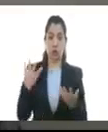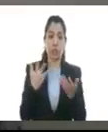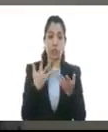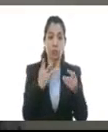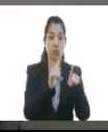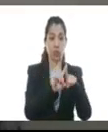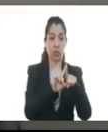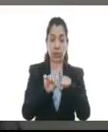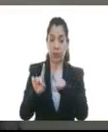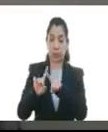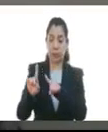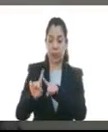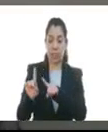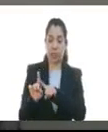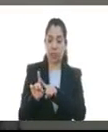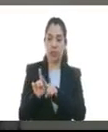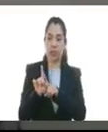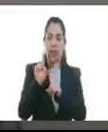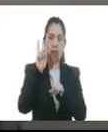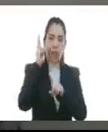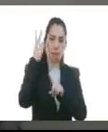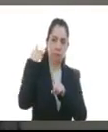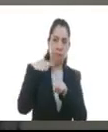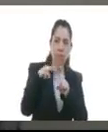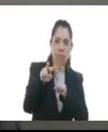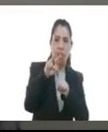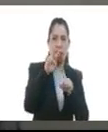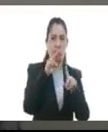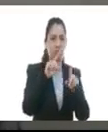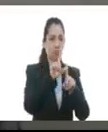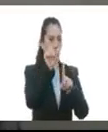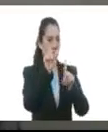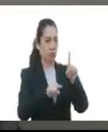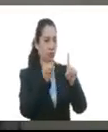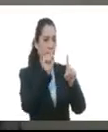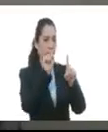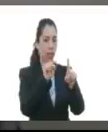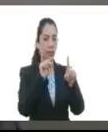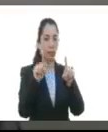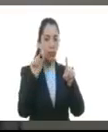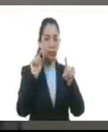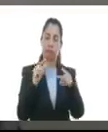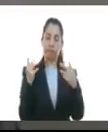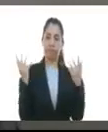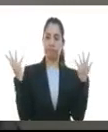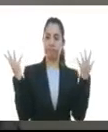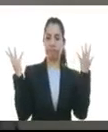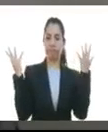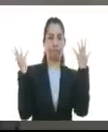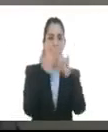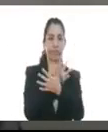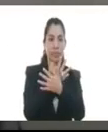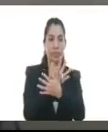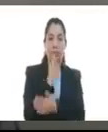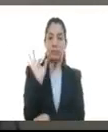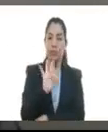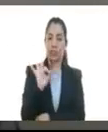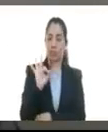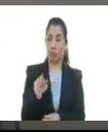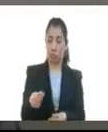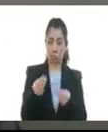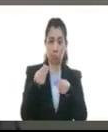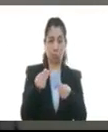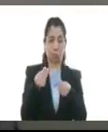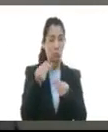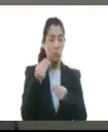viendo cómo pueden desaparecer todas, y coincido, ¿no?, con lo que decían hace